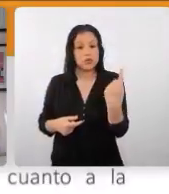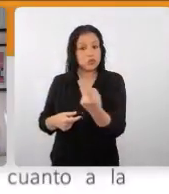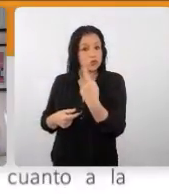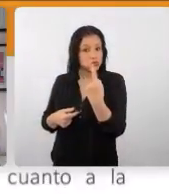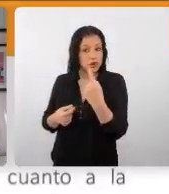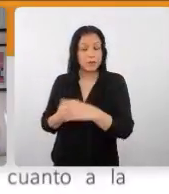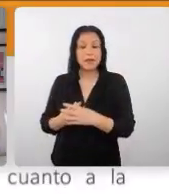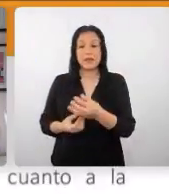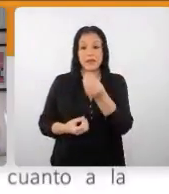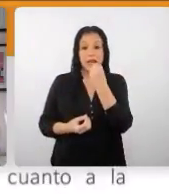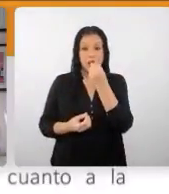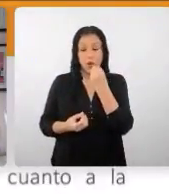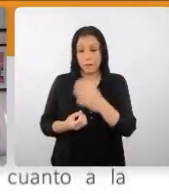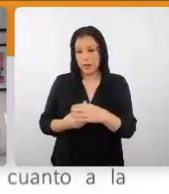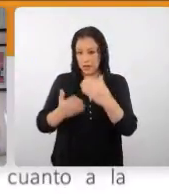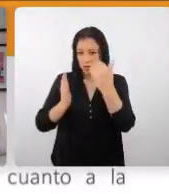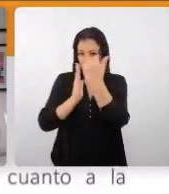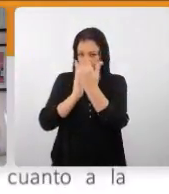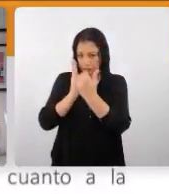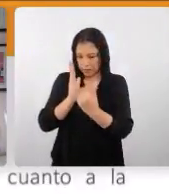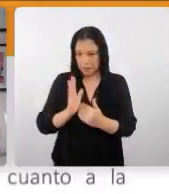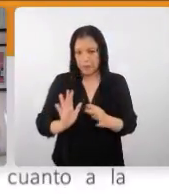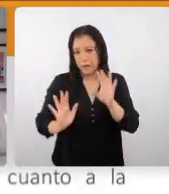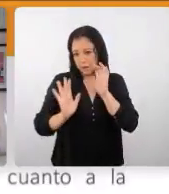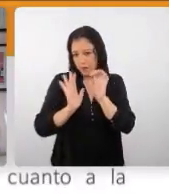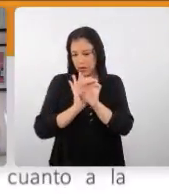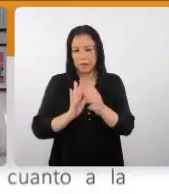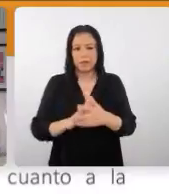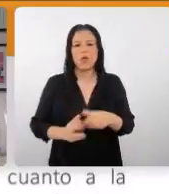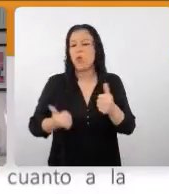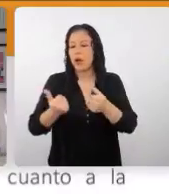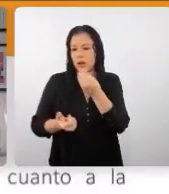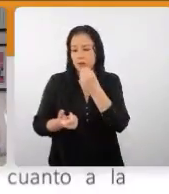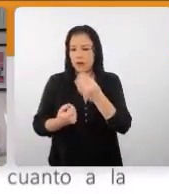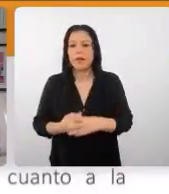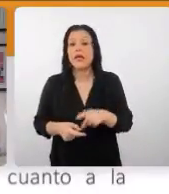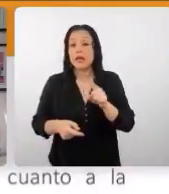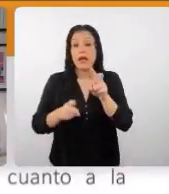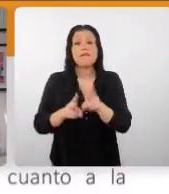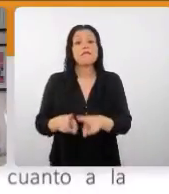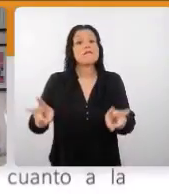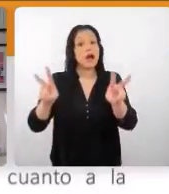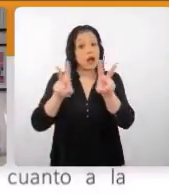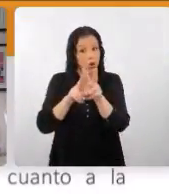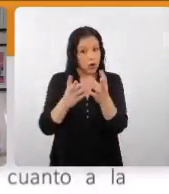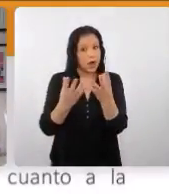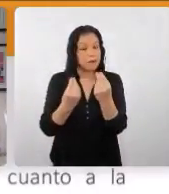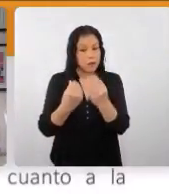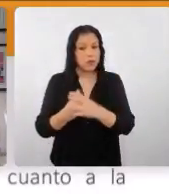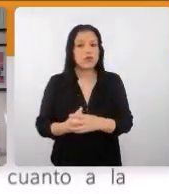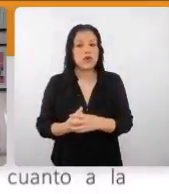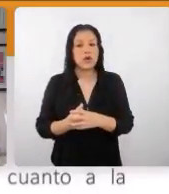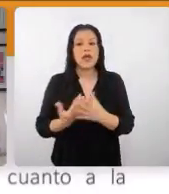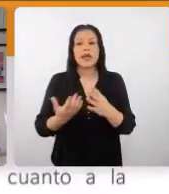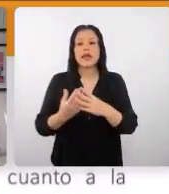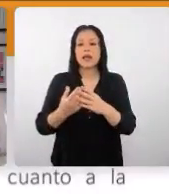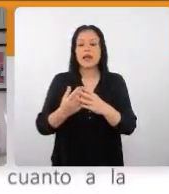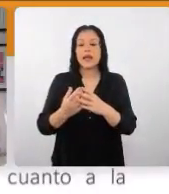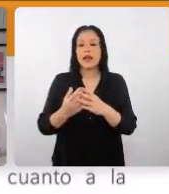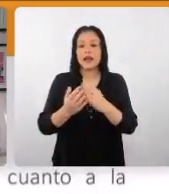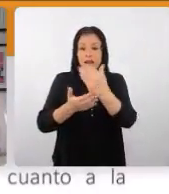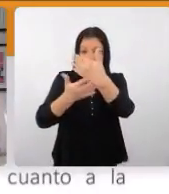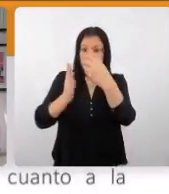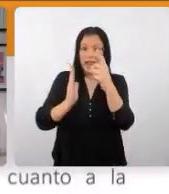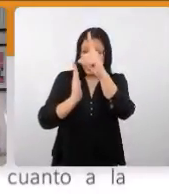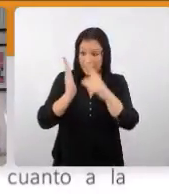de los menús, ¿sí? Aquí he puesto los menús como ejemplo, sí se valora bastante que esté en alemán, pero de